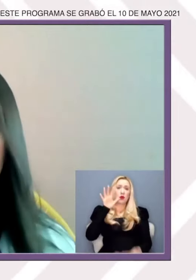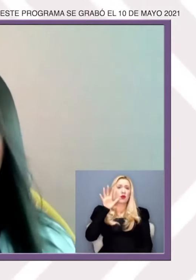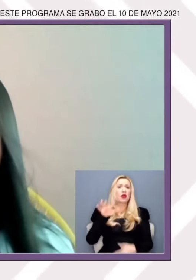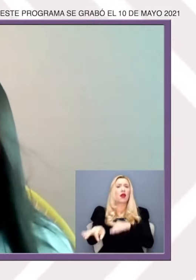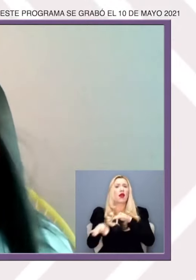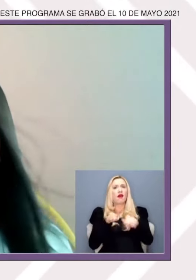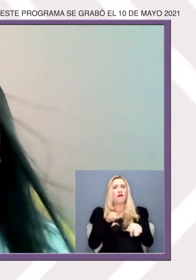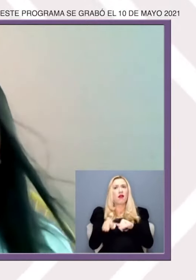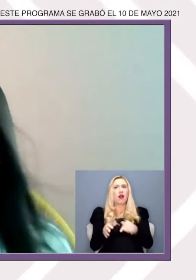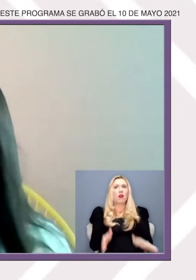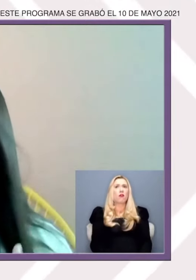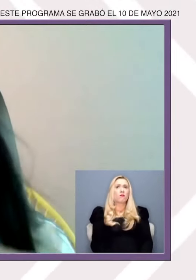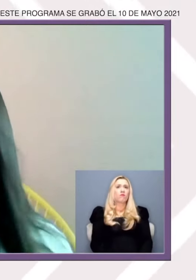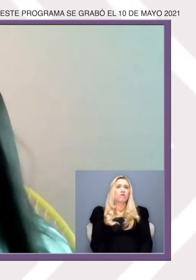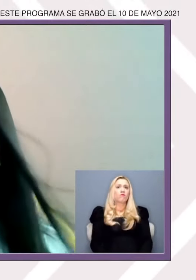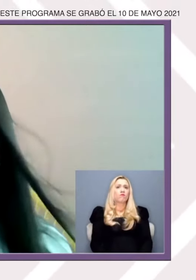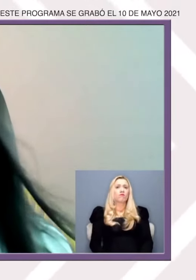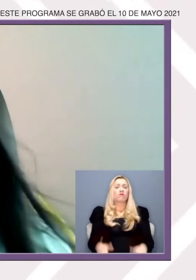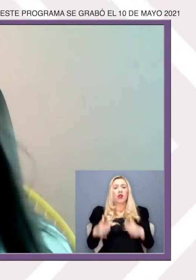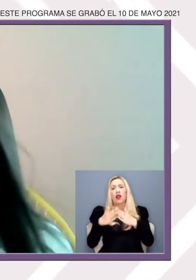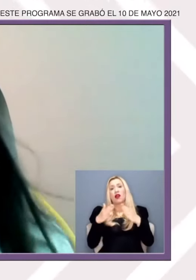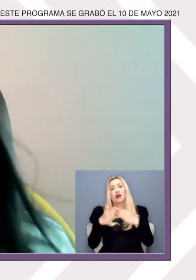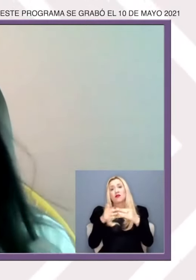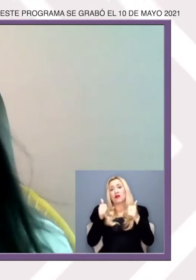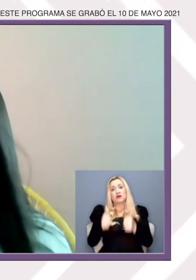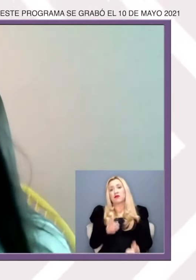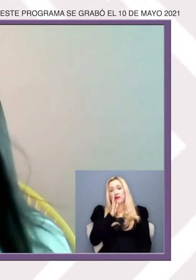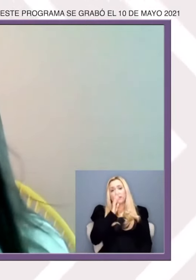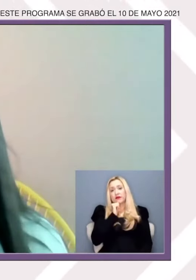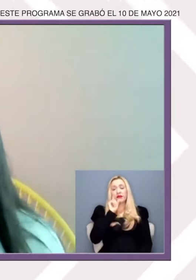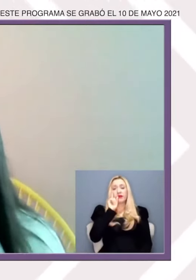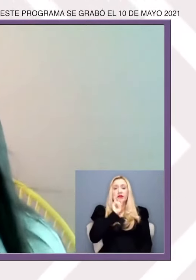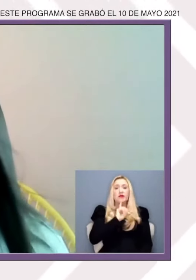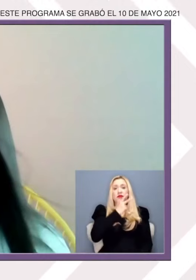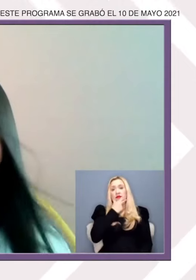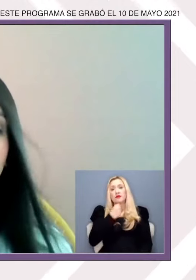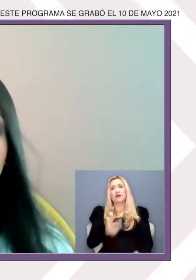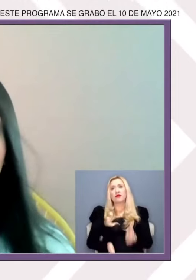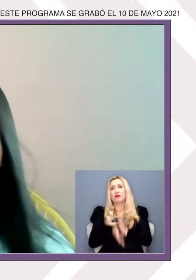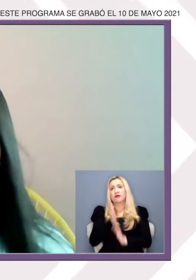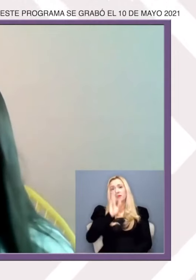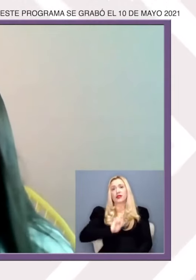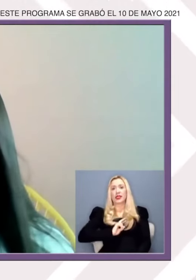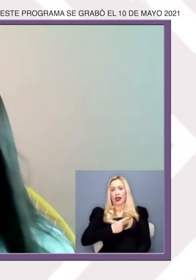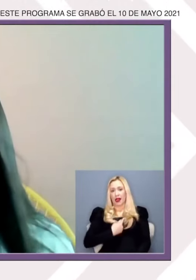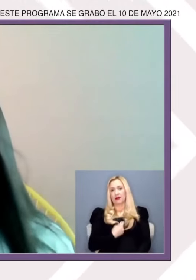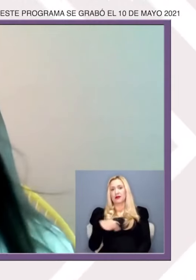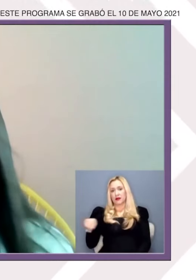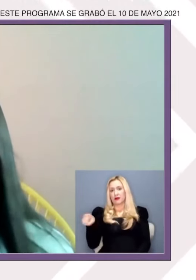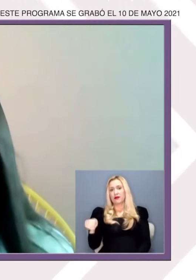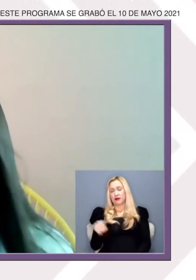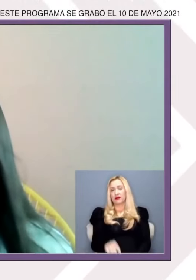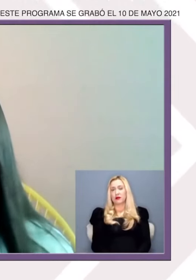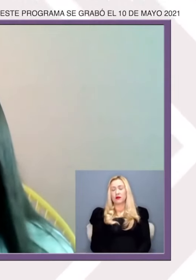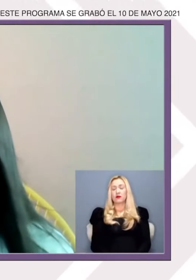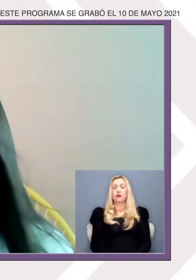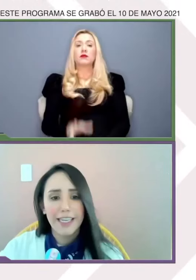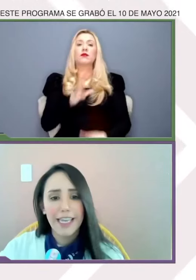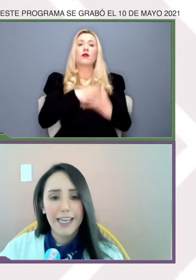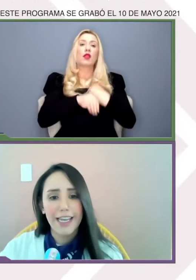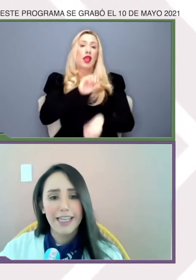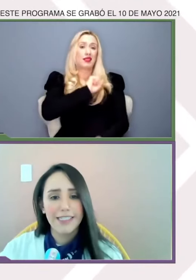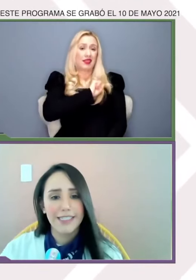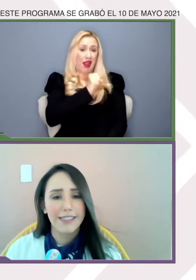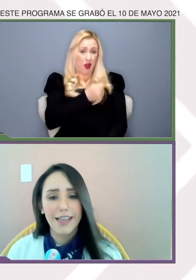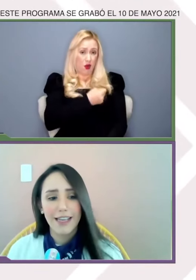trabajo fuera de su vivienda entre mujeres y hombres trans. En el tema de salud,